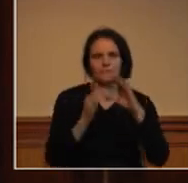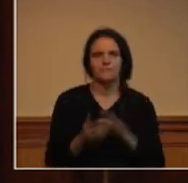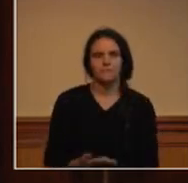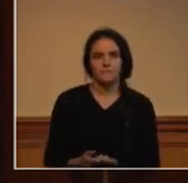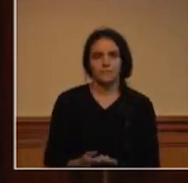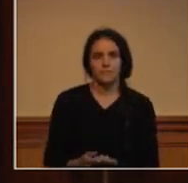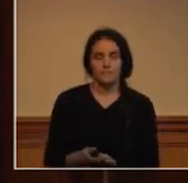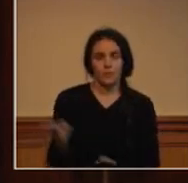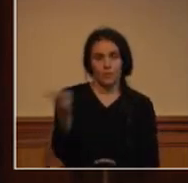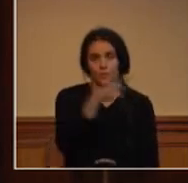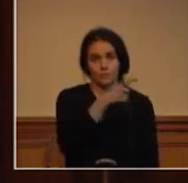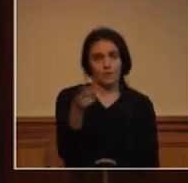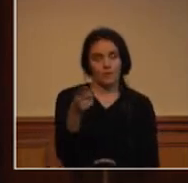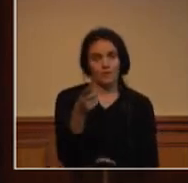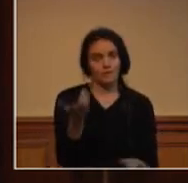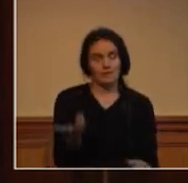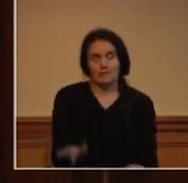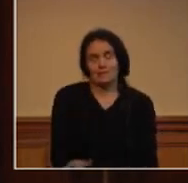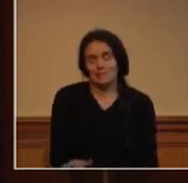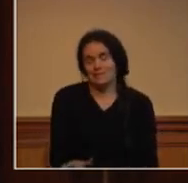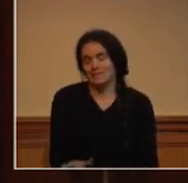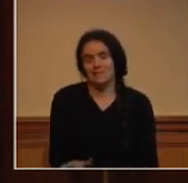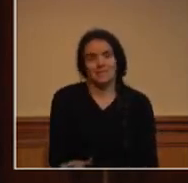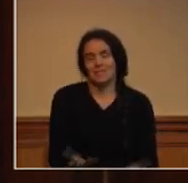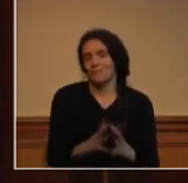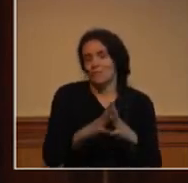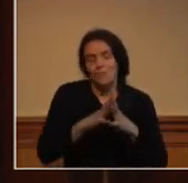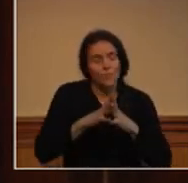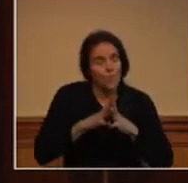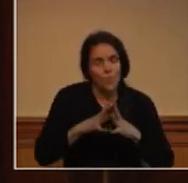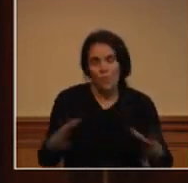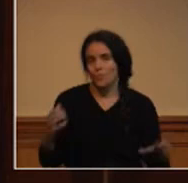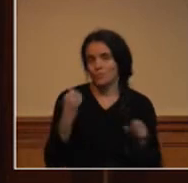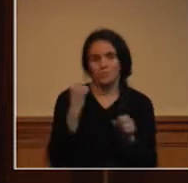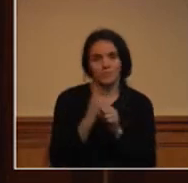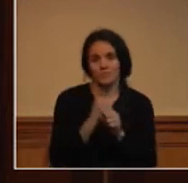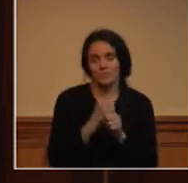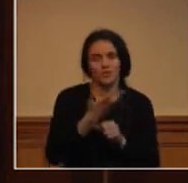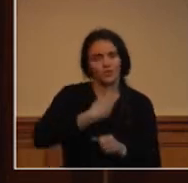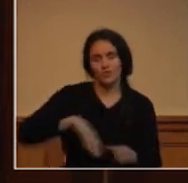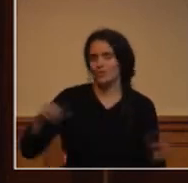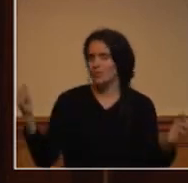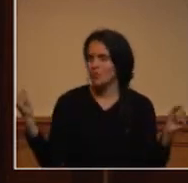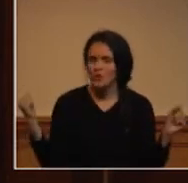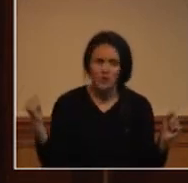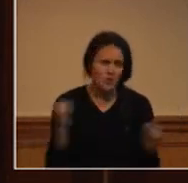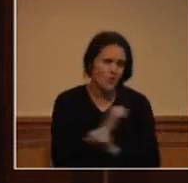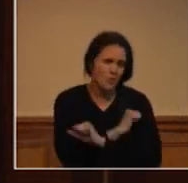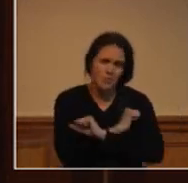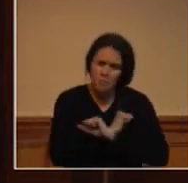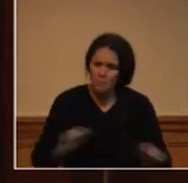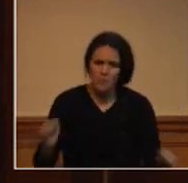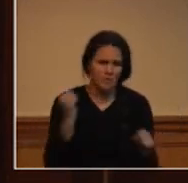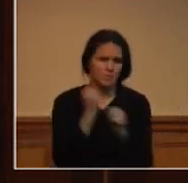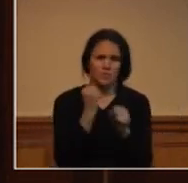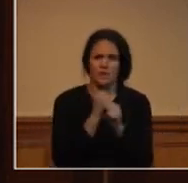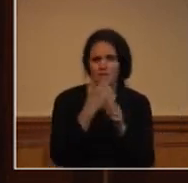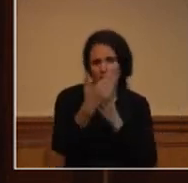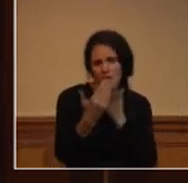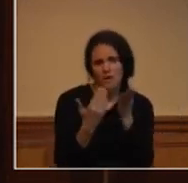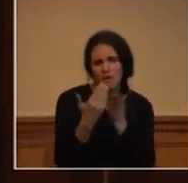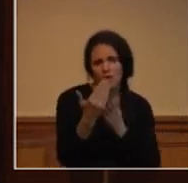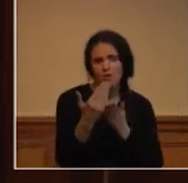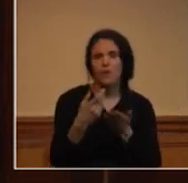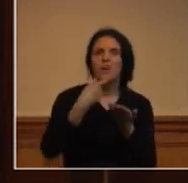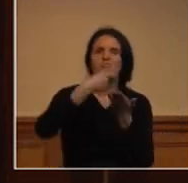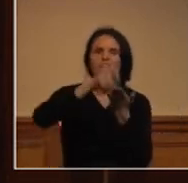morir con todo lo que nos pasó en el proceso. No lográbamos trabajo compartido, la prueba no